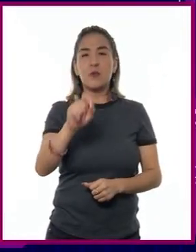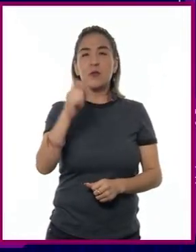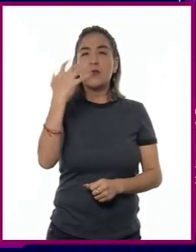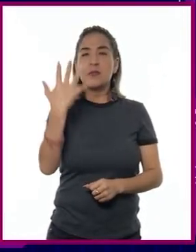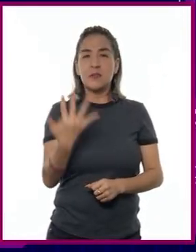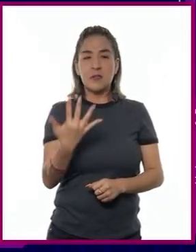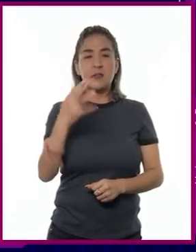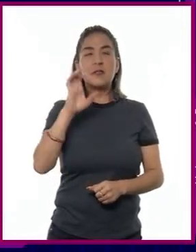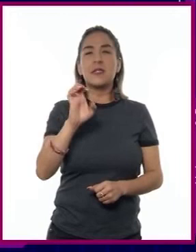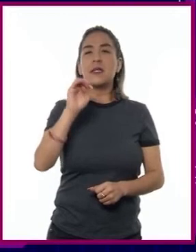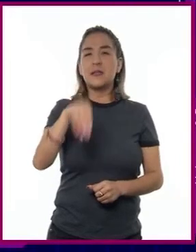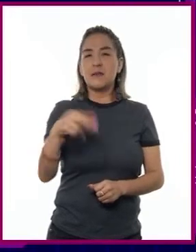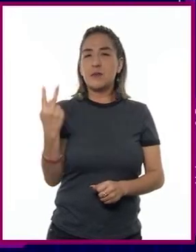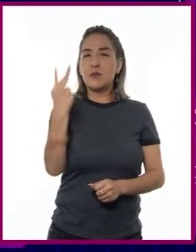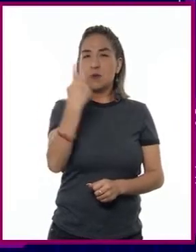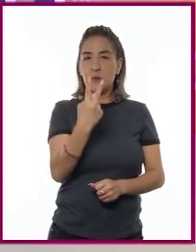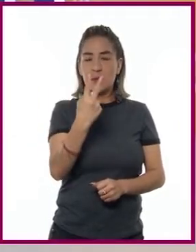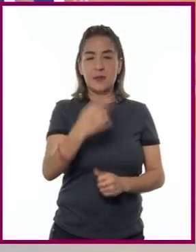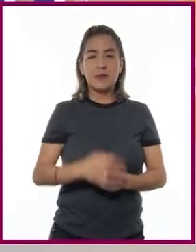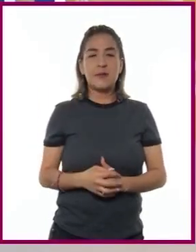235.5 centímetros cuadrados.